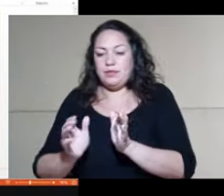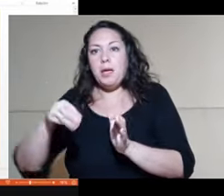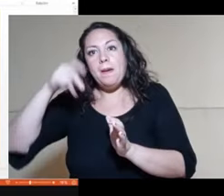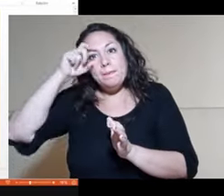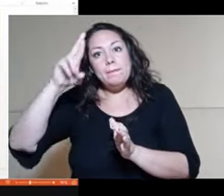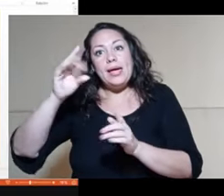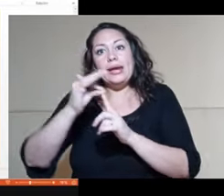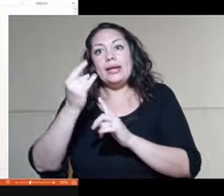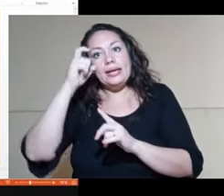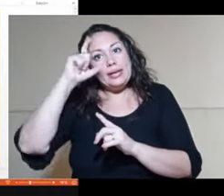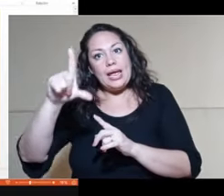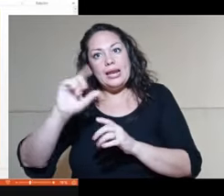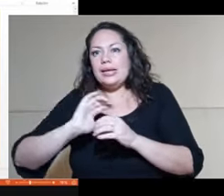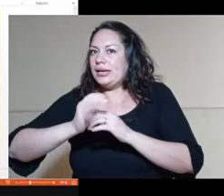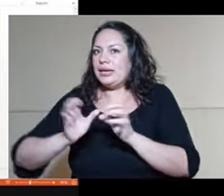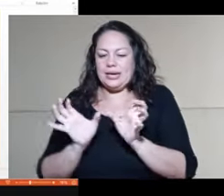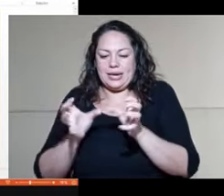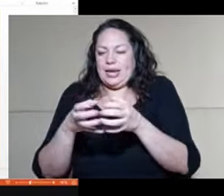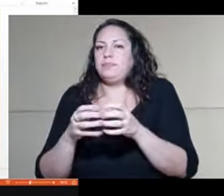cápsula. Los de Merkel no tienen cápsula.